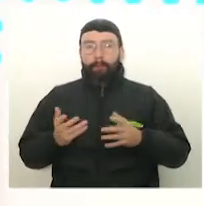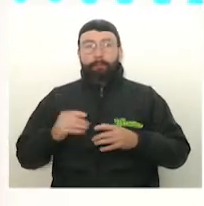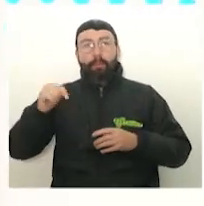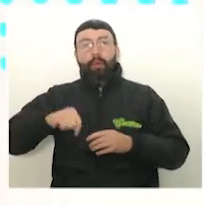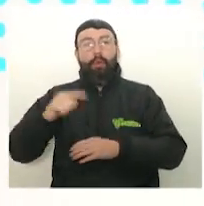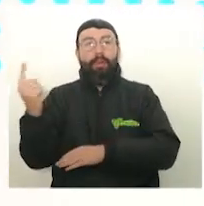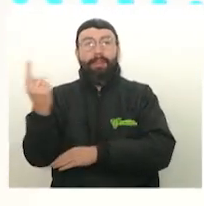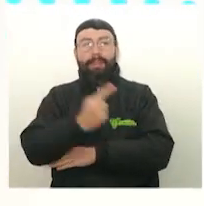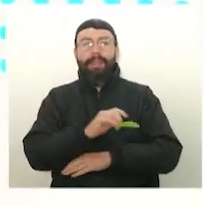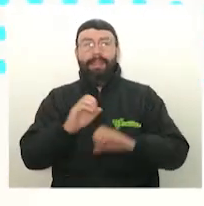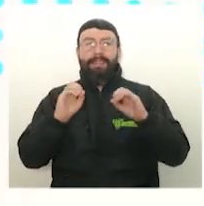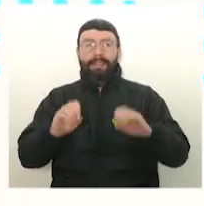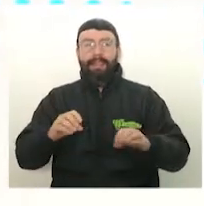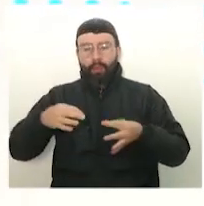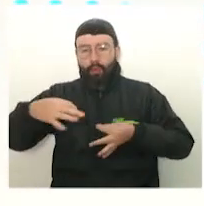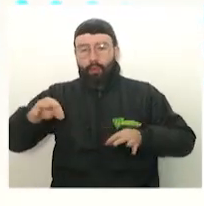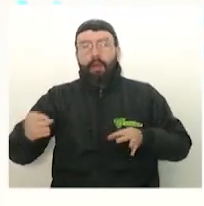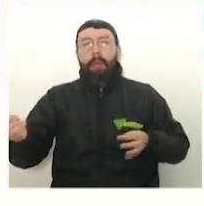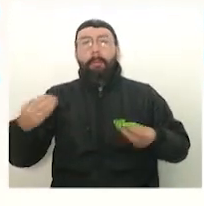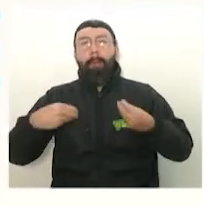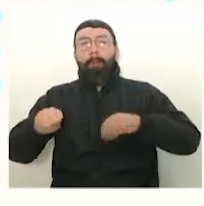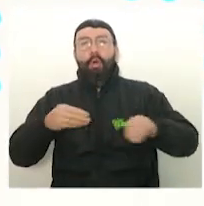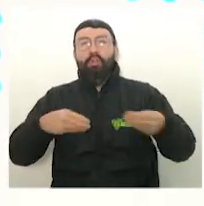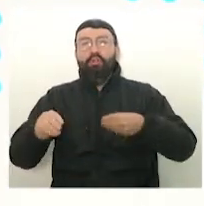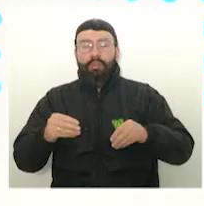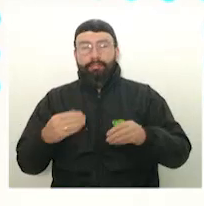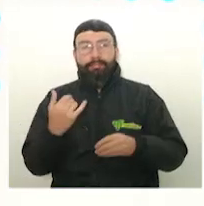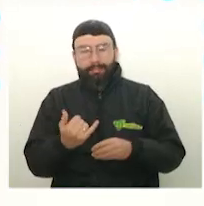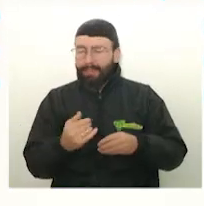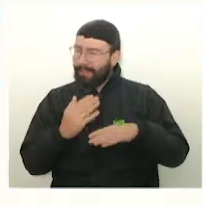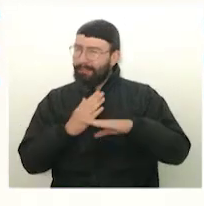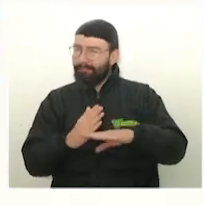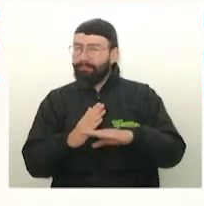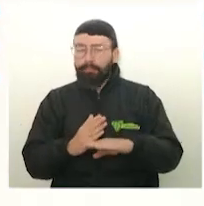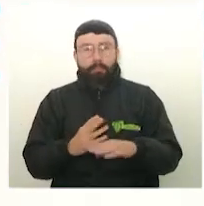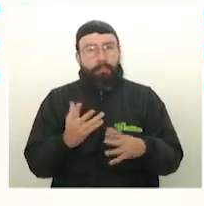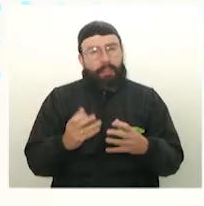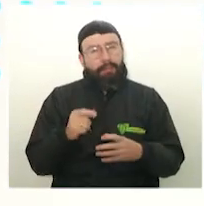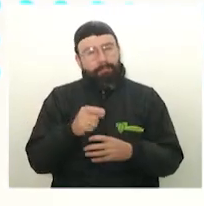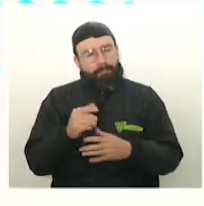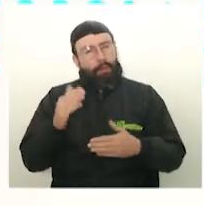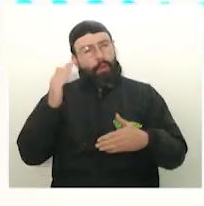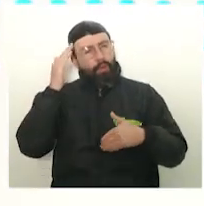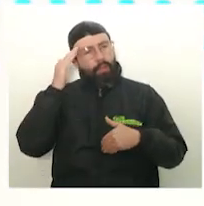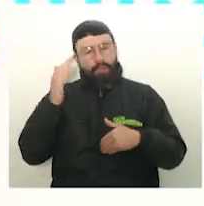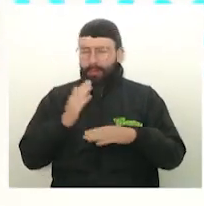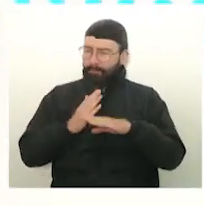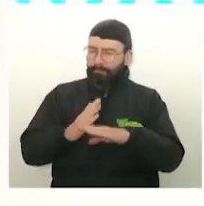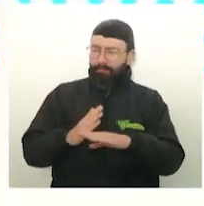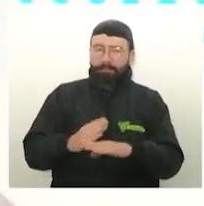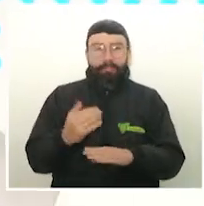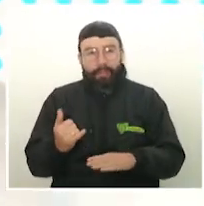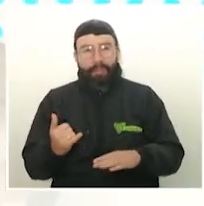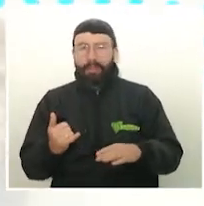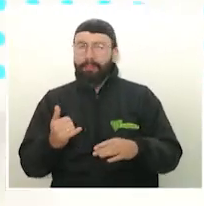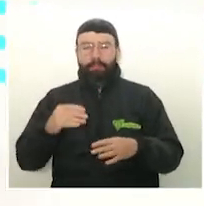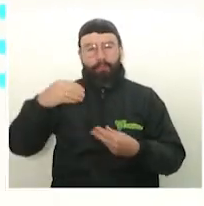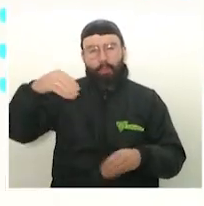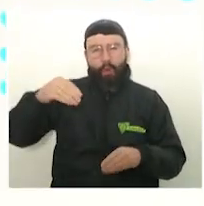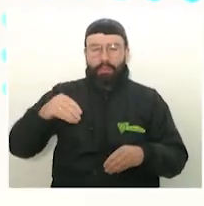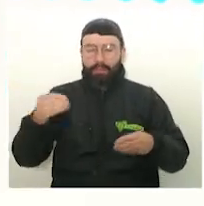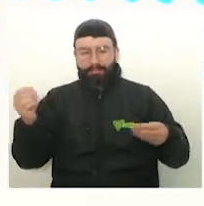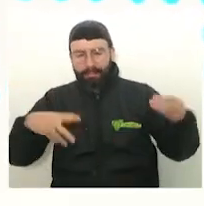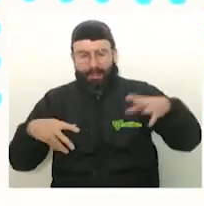bolsa y desde Dr. Rojas, Parques de la Salud, hemos tratado de generar esa conciencia de no utilizar bolsas plásticas, de no utilizar